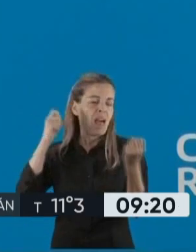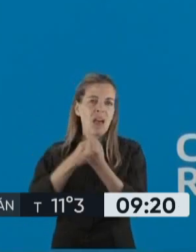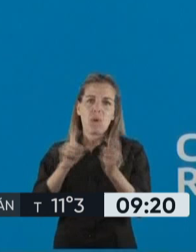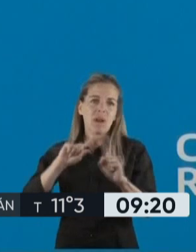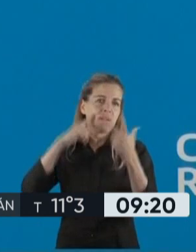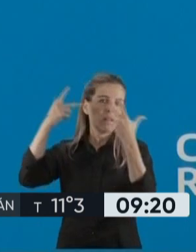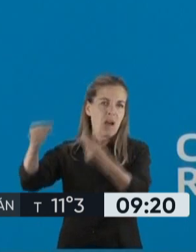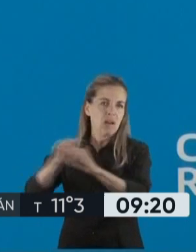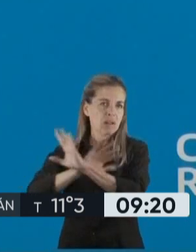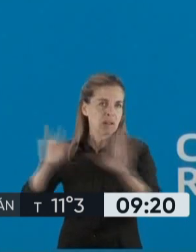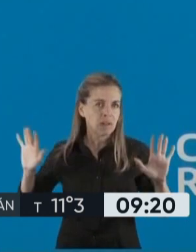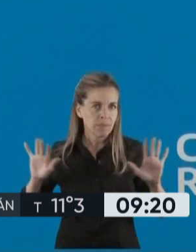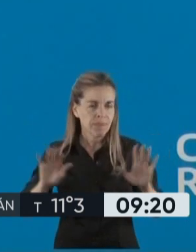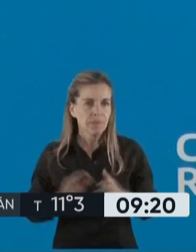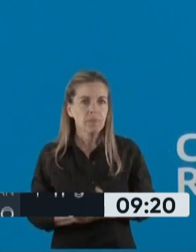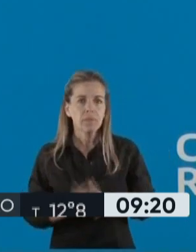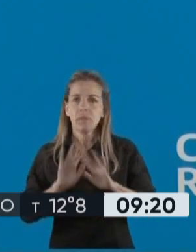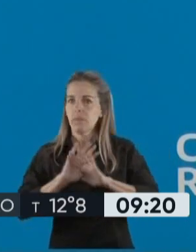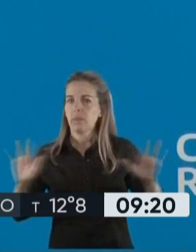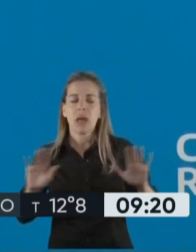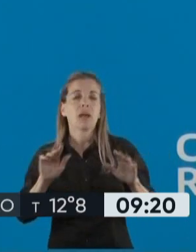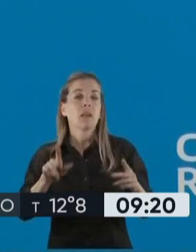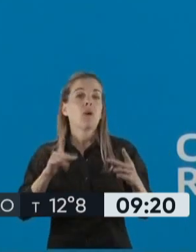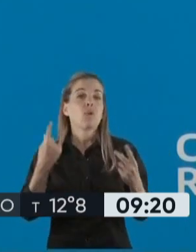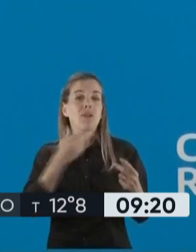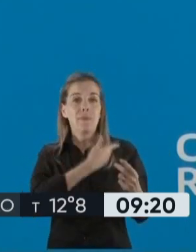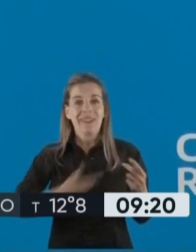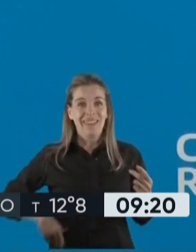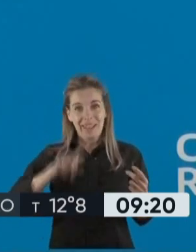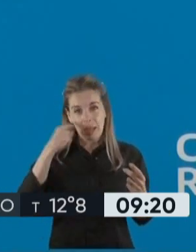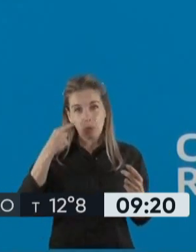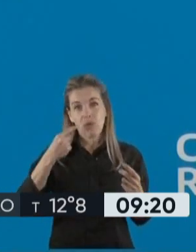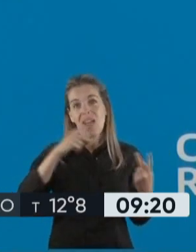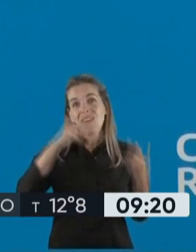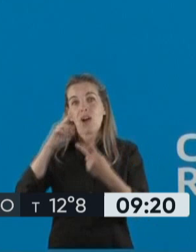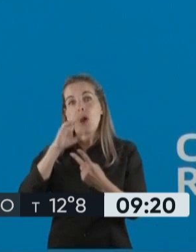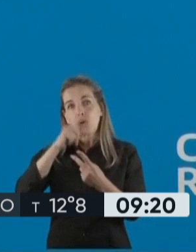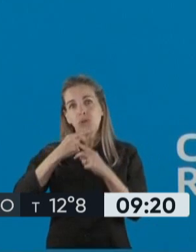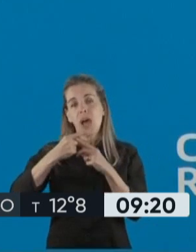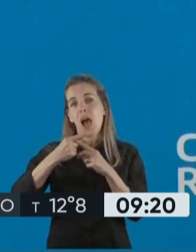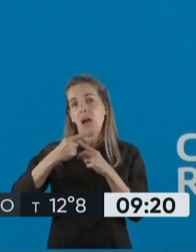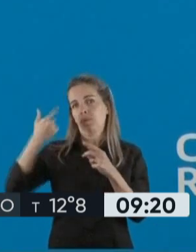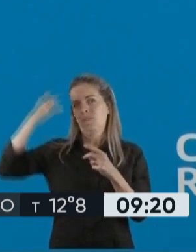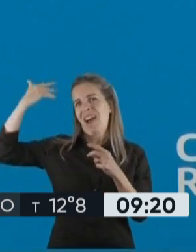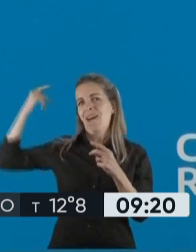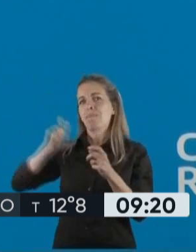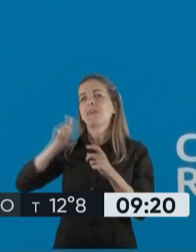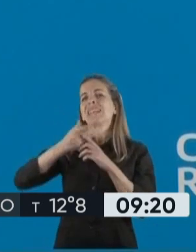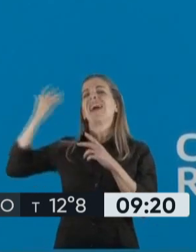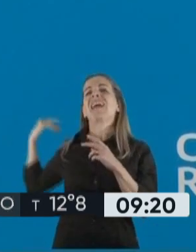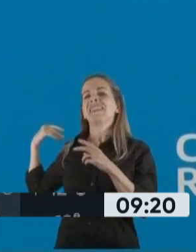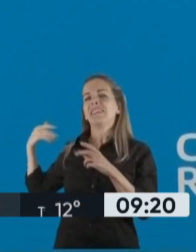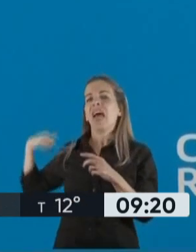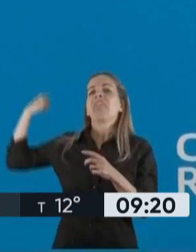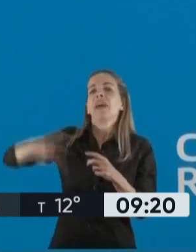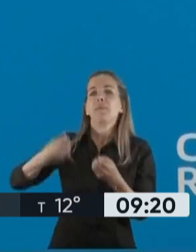clara y no hay ninguna duda con respecto a eso. El viaje del presidente a Rusia fue anterior a la guerra y allí se llevaron adelante conversaciones que tenían